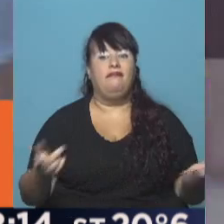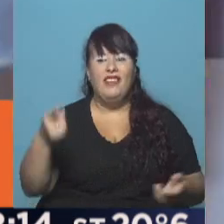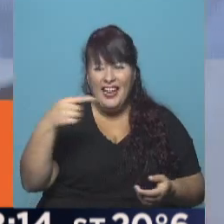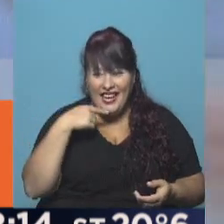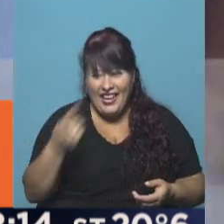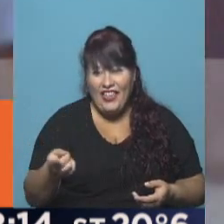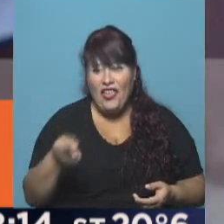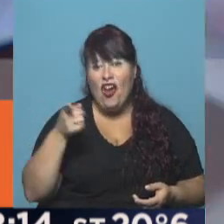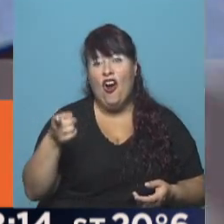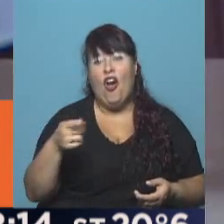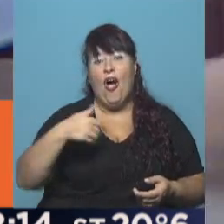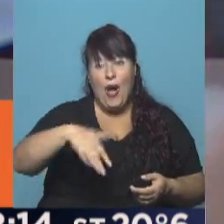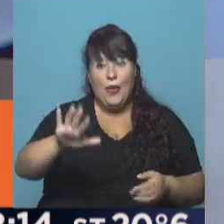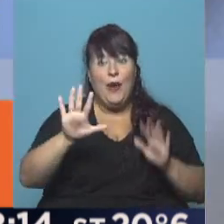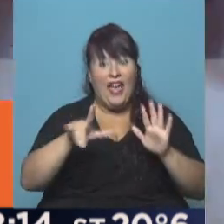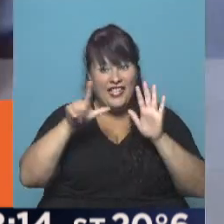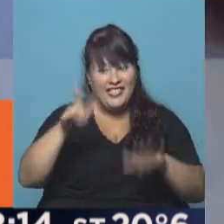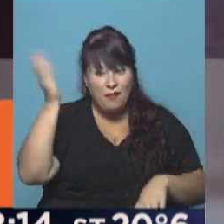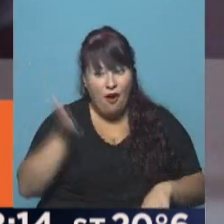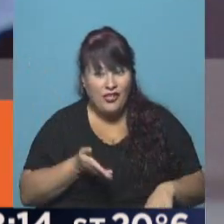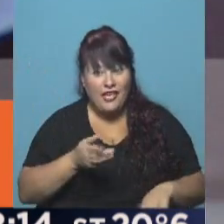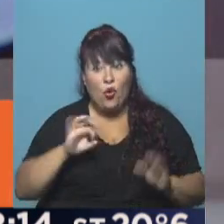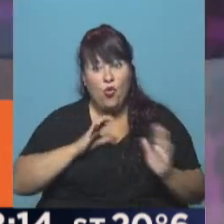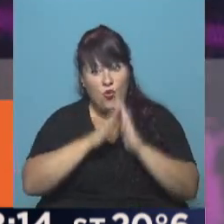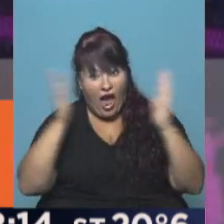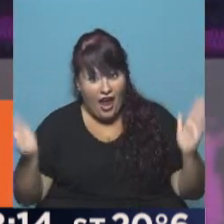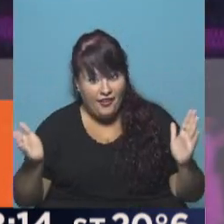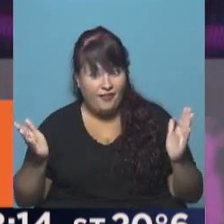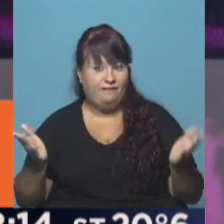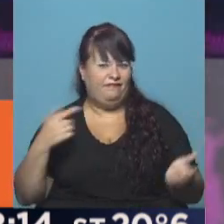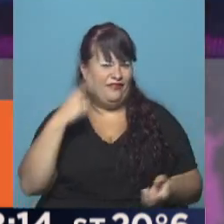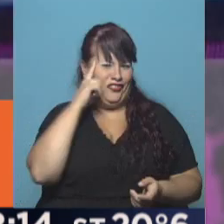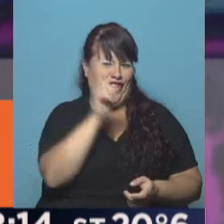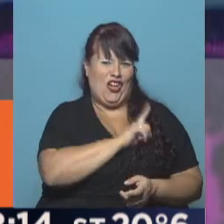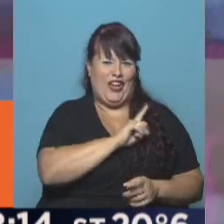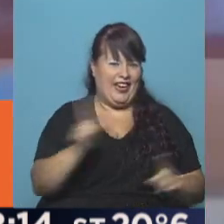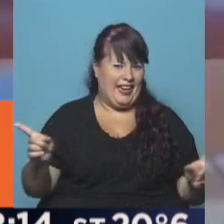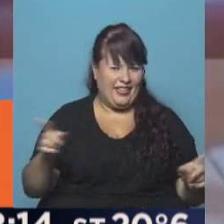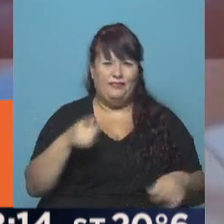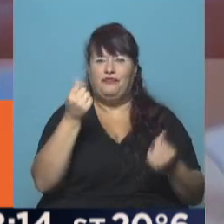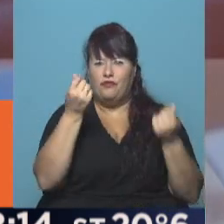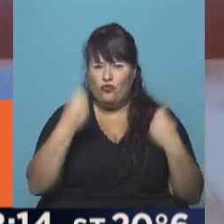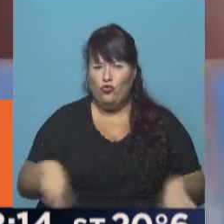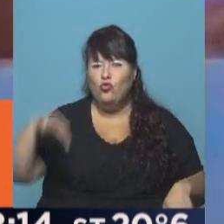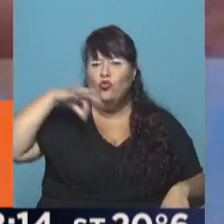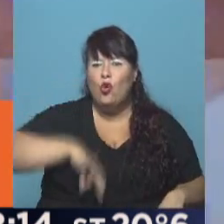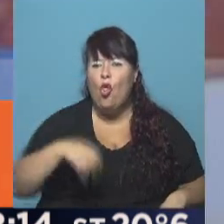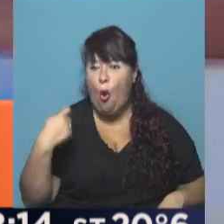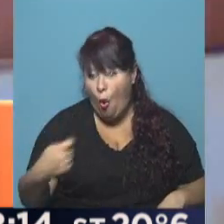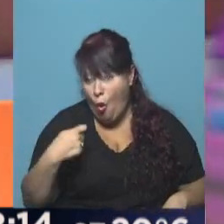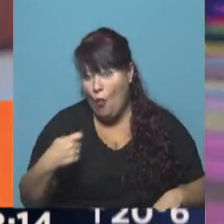quieren decir que va a ser 17 por ciento todo el año no se lo cree nadie la pérdida de salarios y jubilaciones